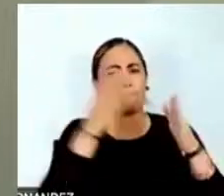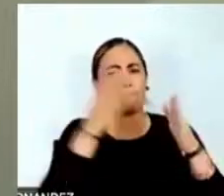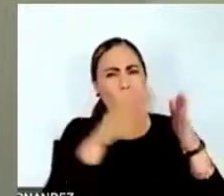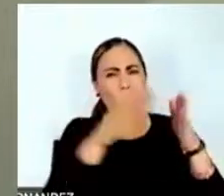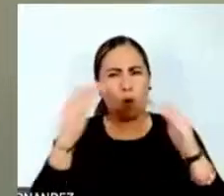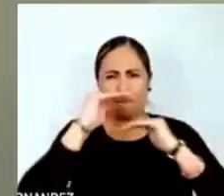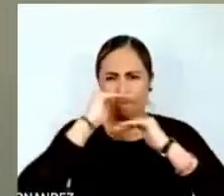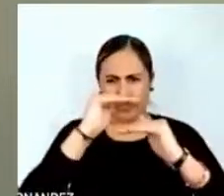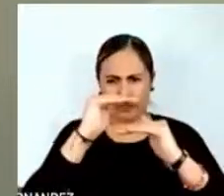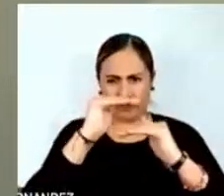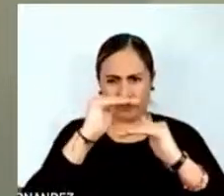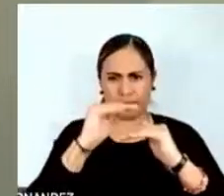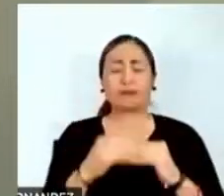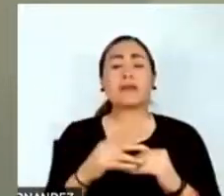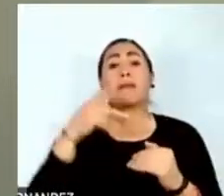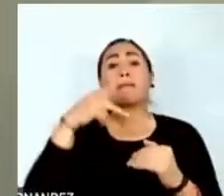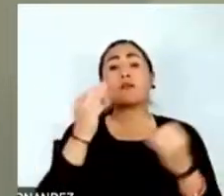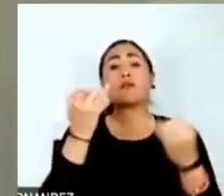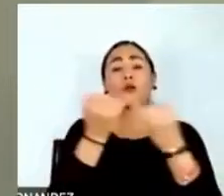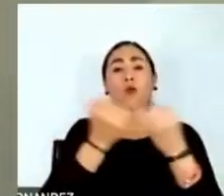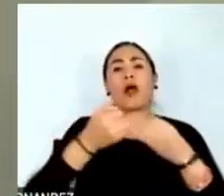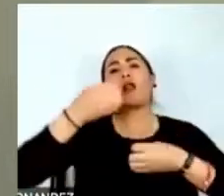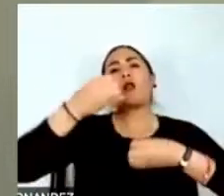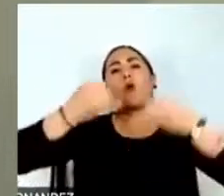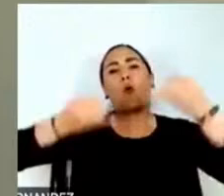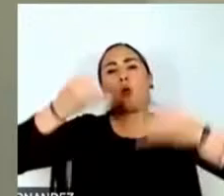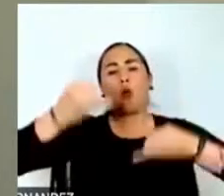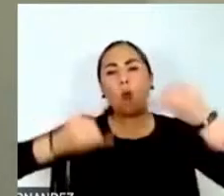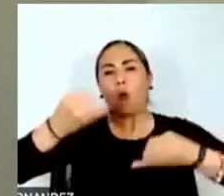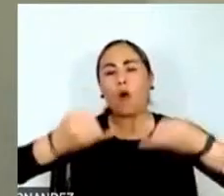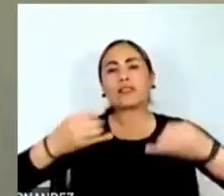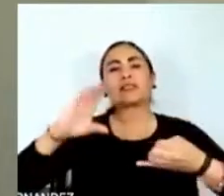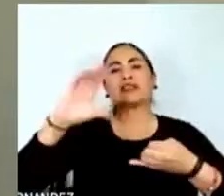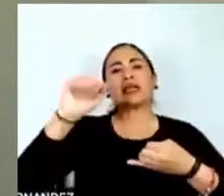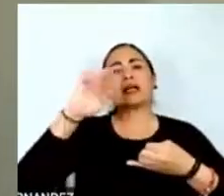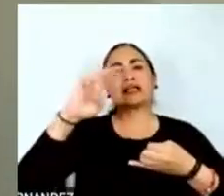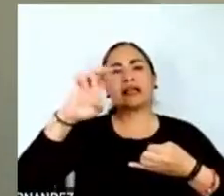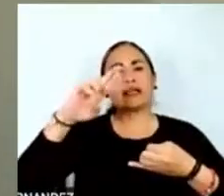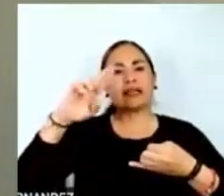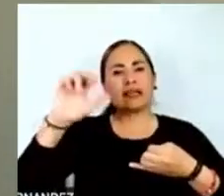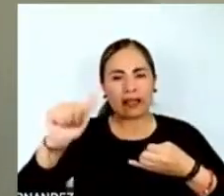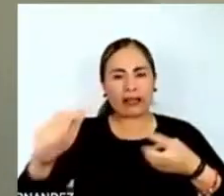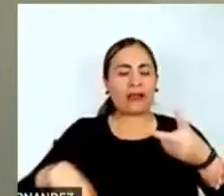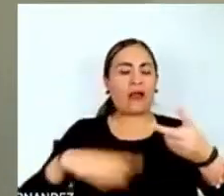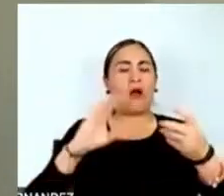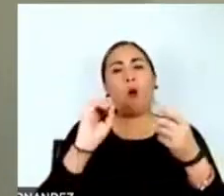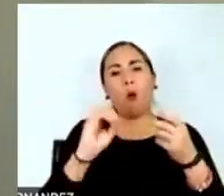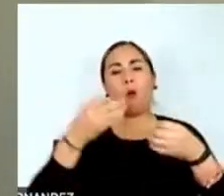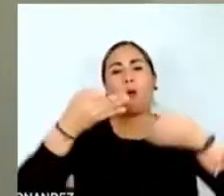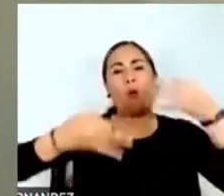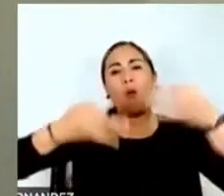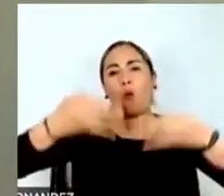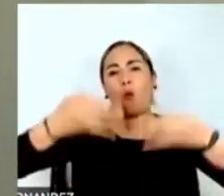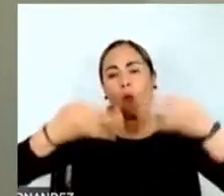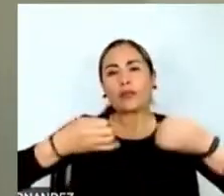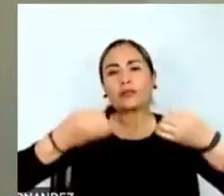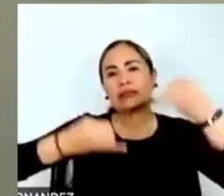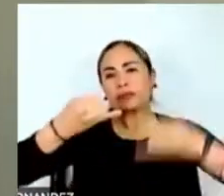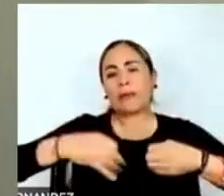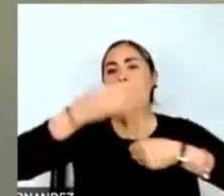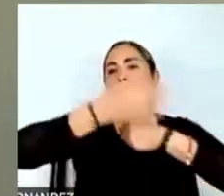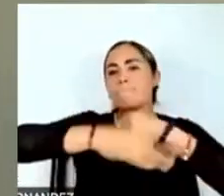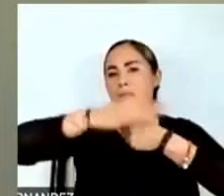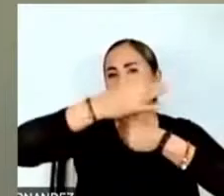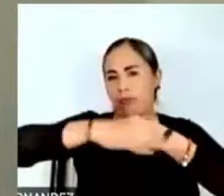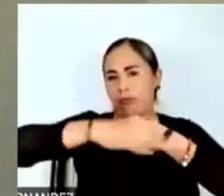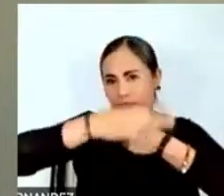de carrera y ha abarcado también jueces en provisionalidad, que en principio no tienen una duración o un periodo